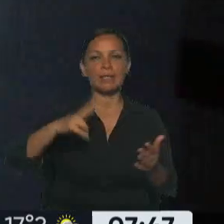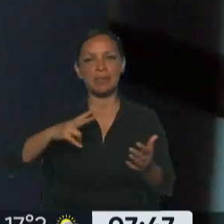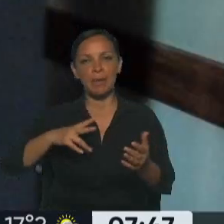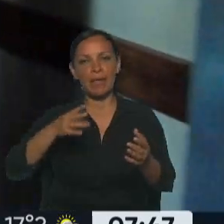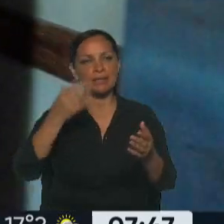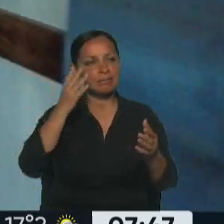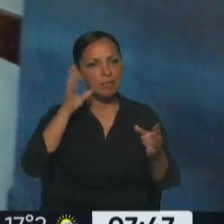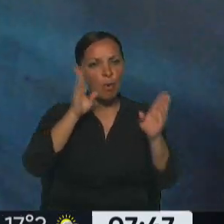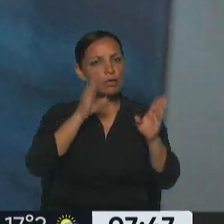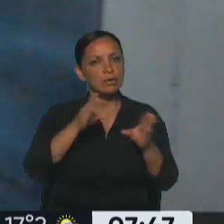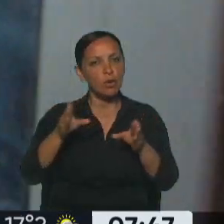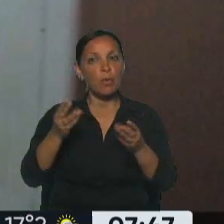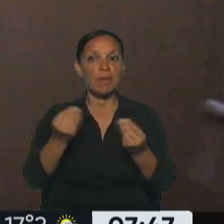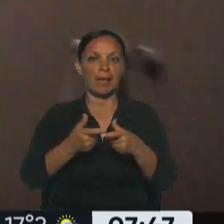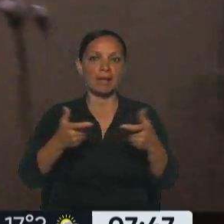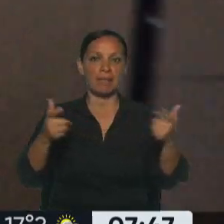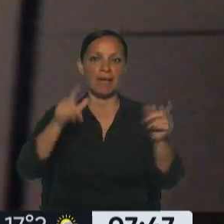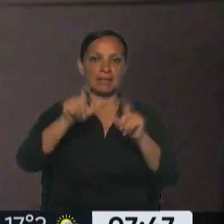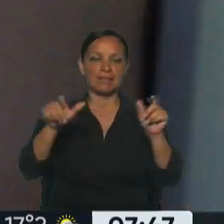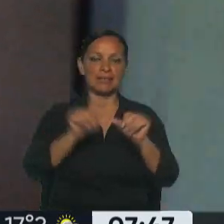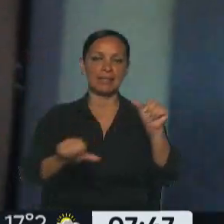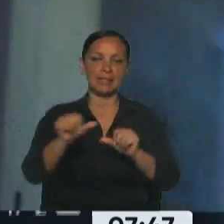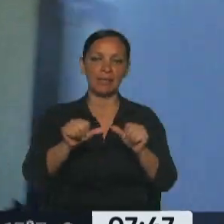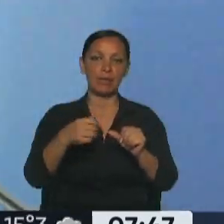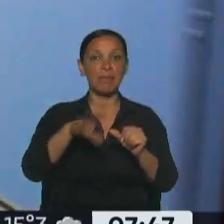haya más científicos en Argentina y sobre todo científicos jóvenes